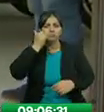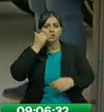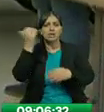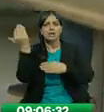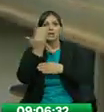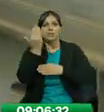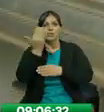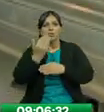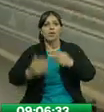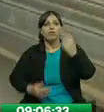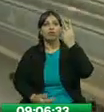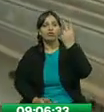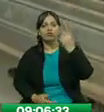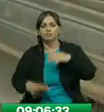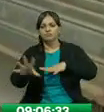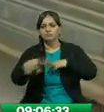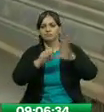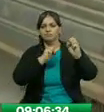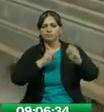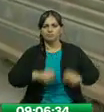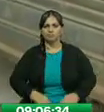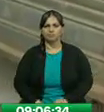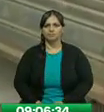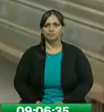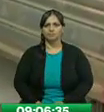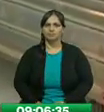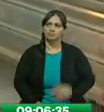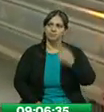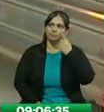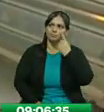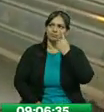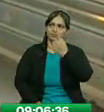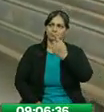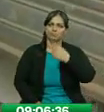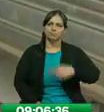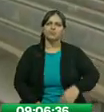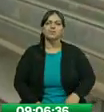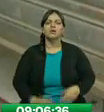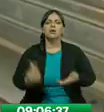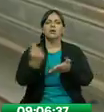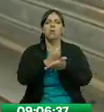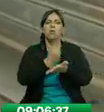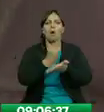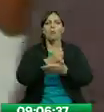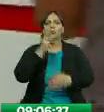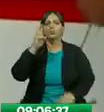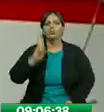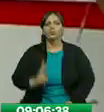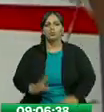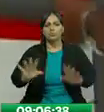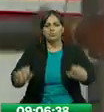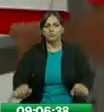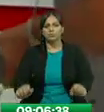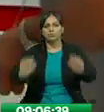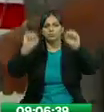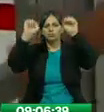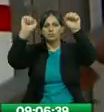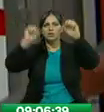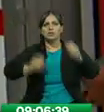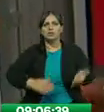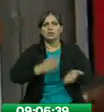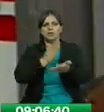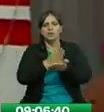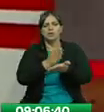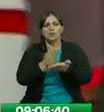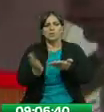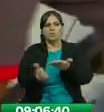Llegaron varios desconocidos hasta un almacén de electrodomésticos en el Guasmo sur de la ciudad de Guayaquil, los cuales sorprendieron